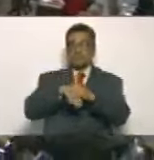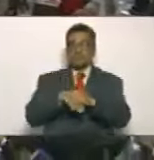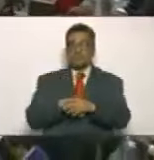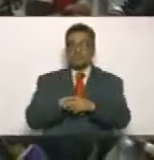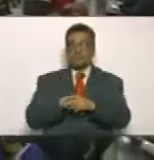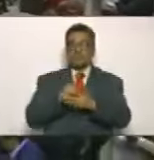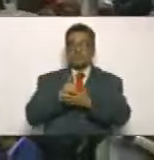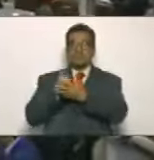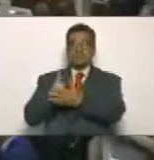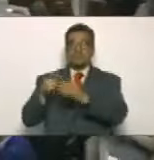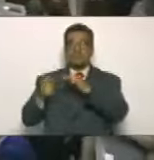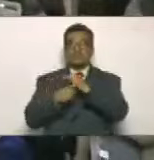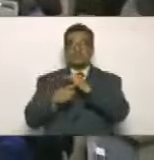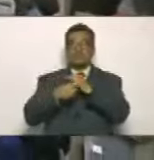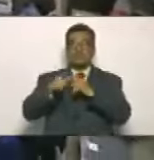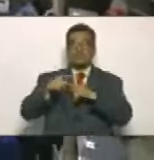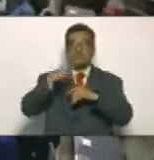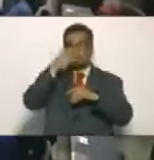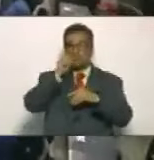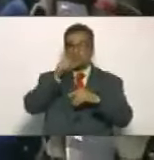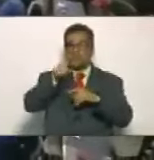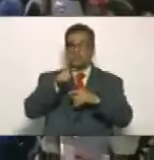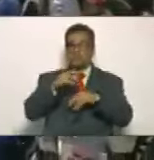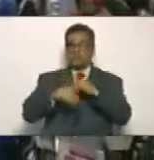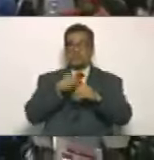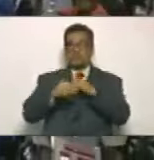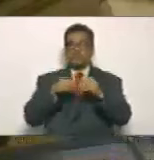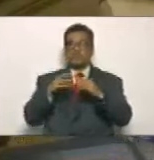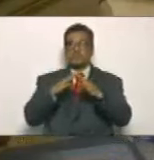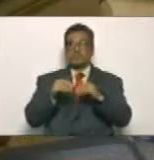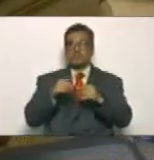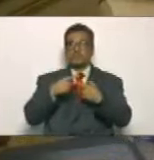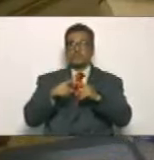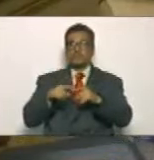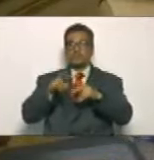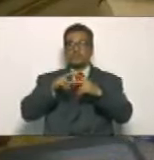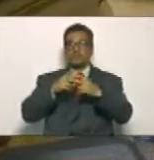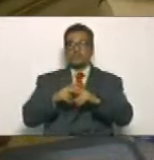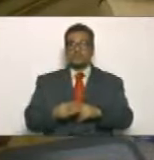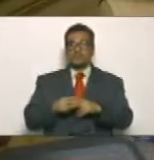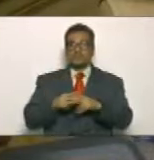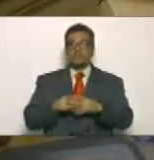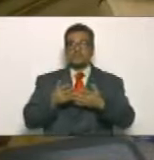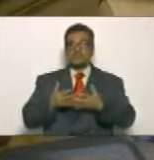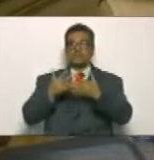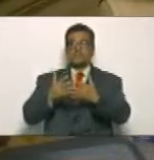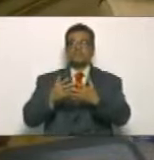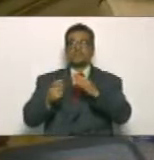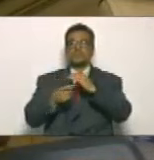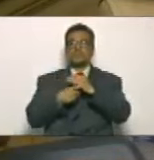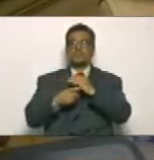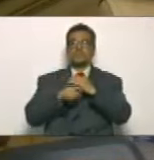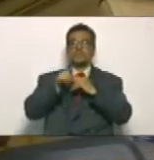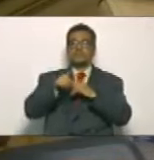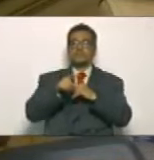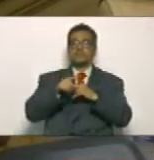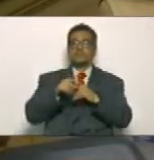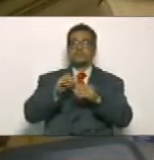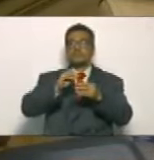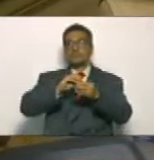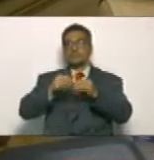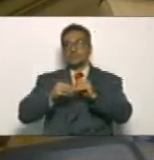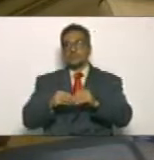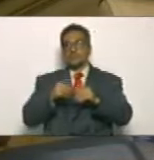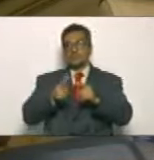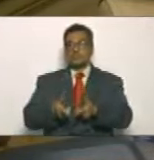intransferible ayudas técnicas, entendiendo estas como son todas aquellas herramientas, dispositivos tecnológicos y materiales